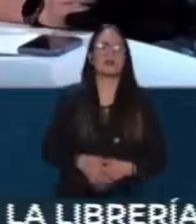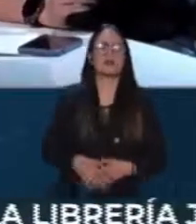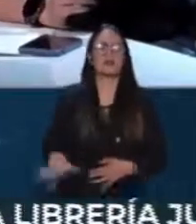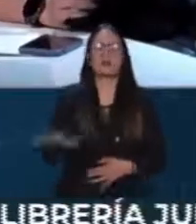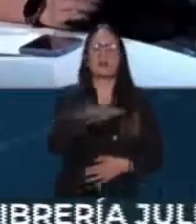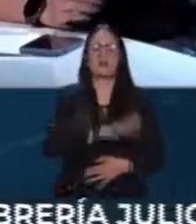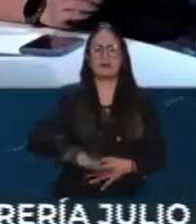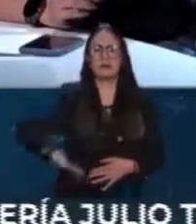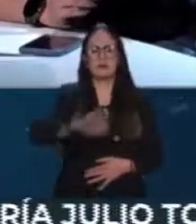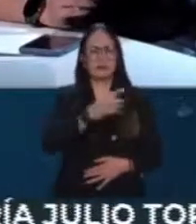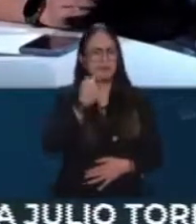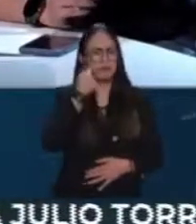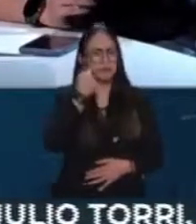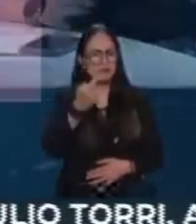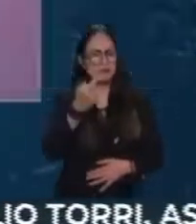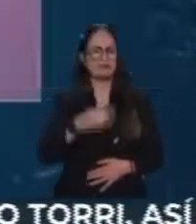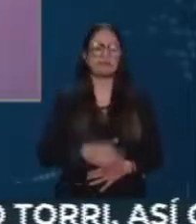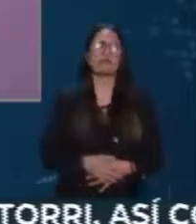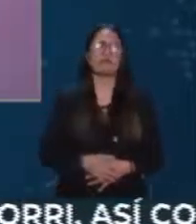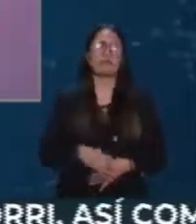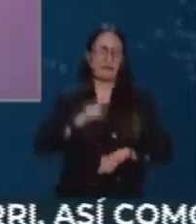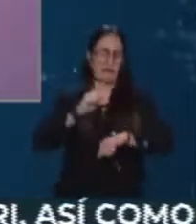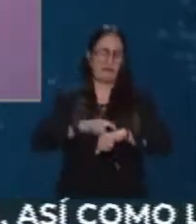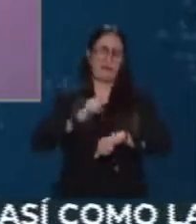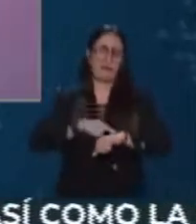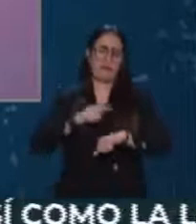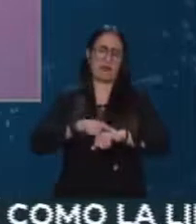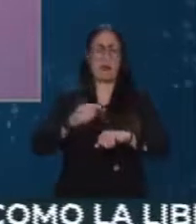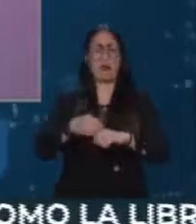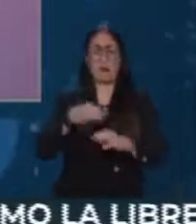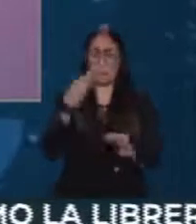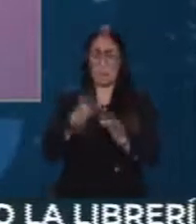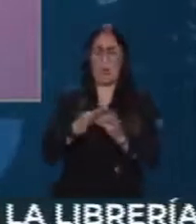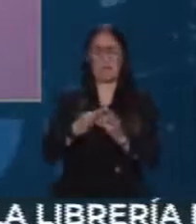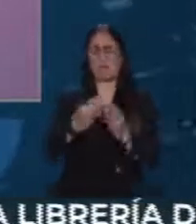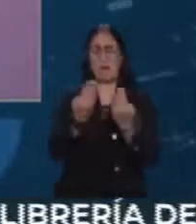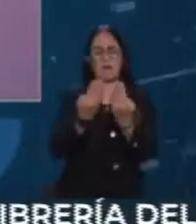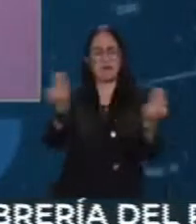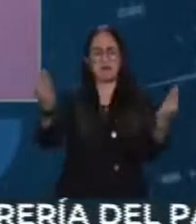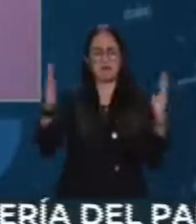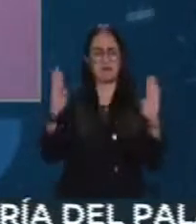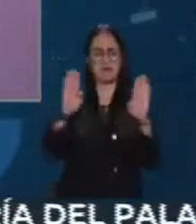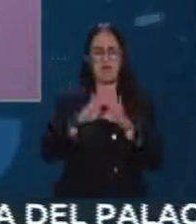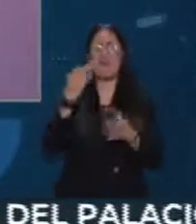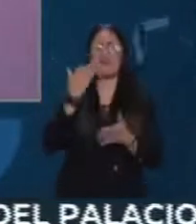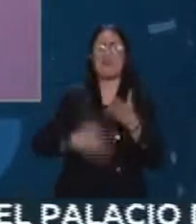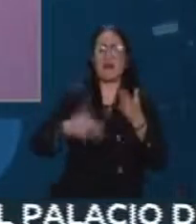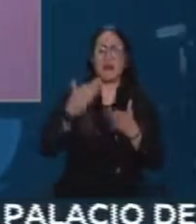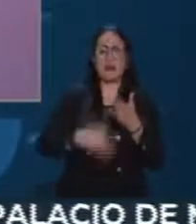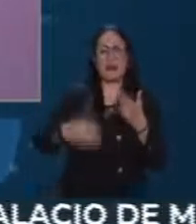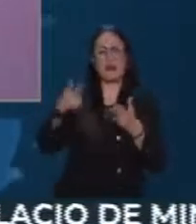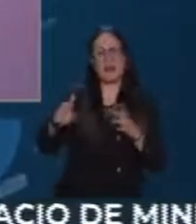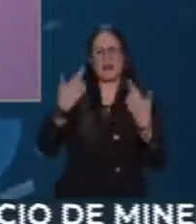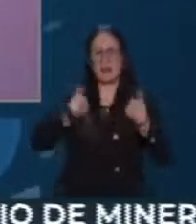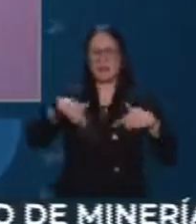pues se presentaron retraso al abrir las casillas debido a la falta de funcionarios de casilla. Esto pues